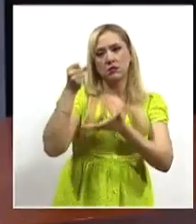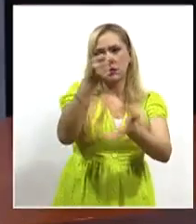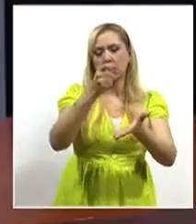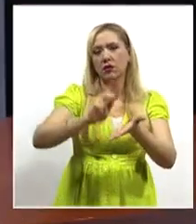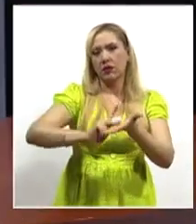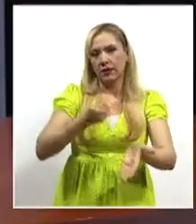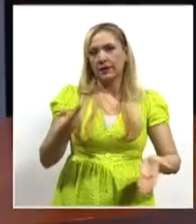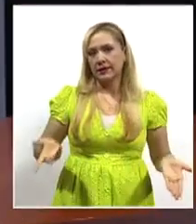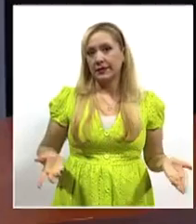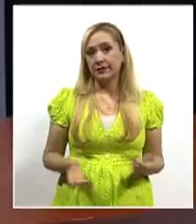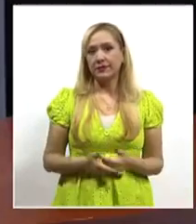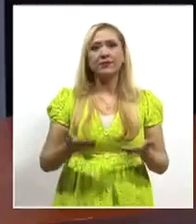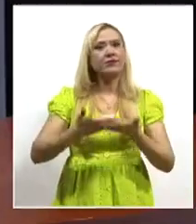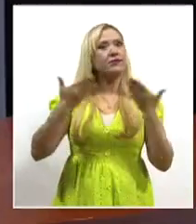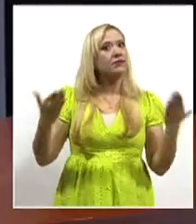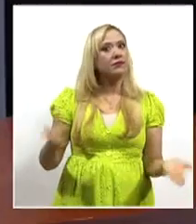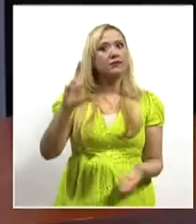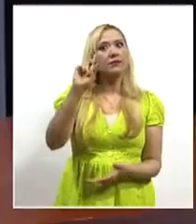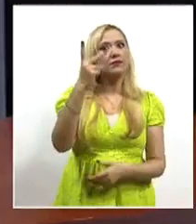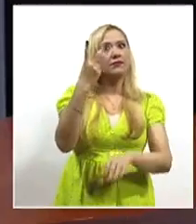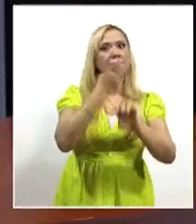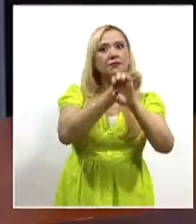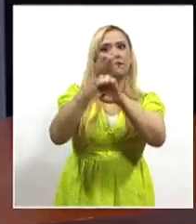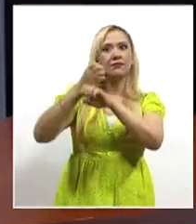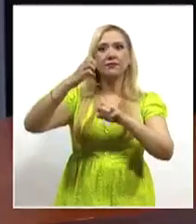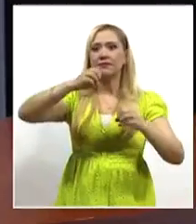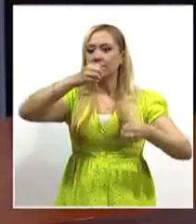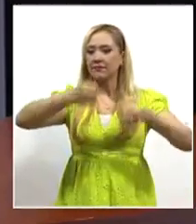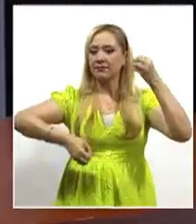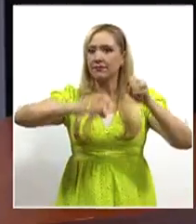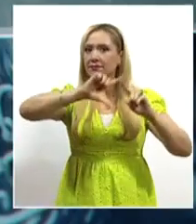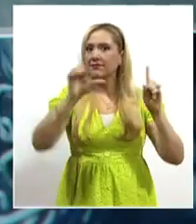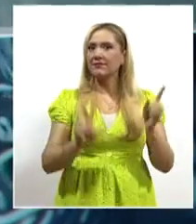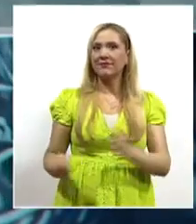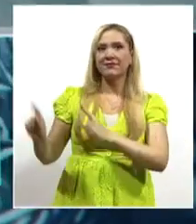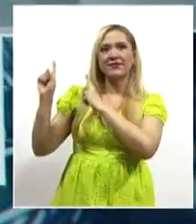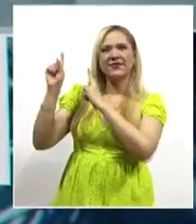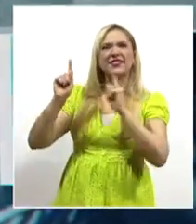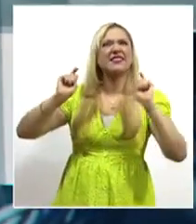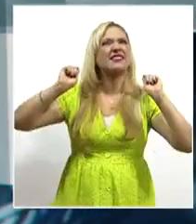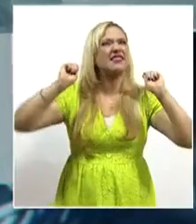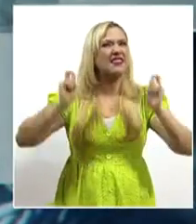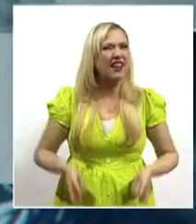Es momento de realizar un recorrido por algunas de las judicaturas locales.